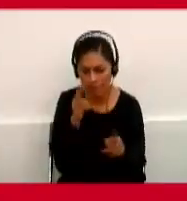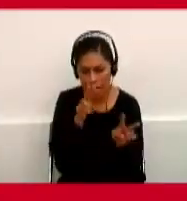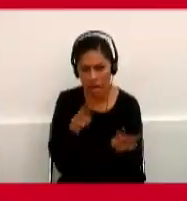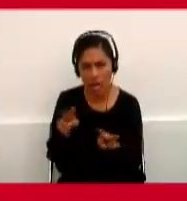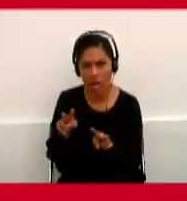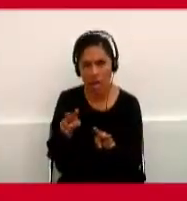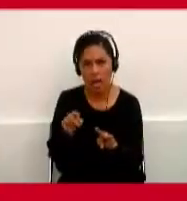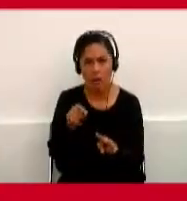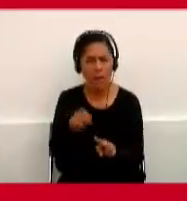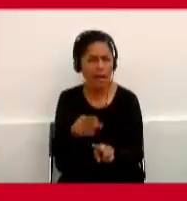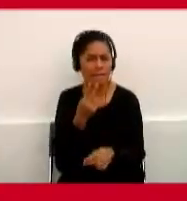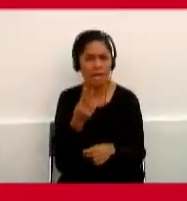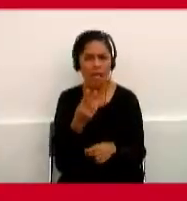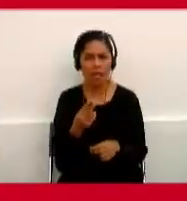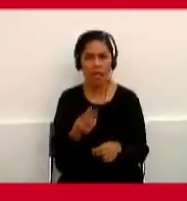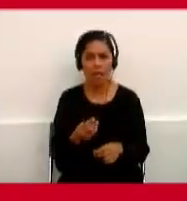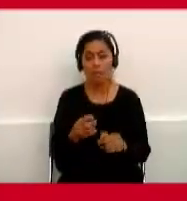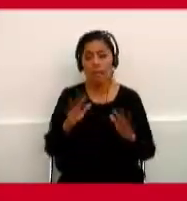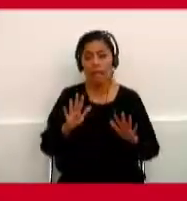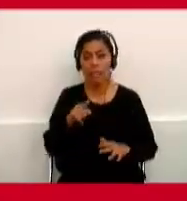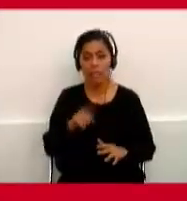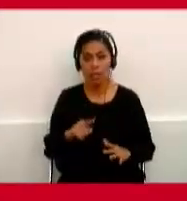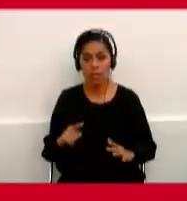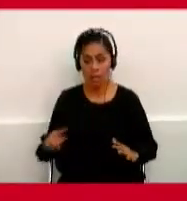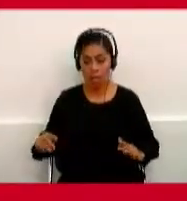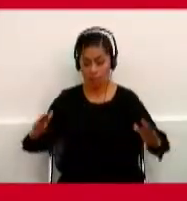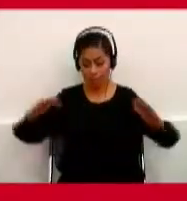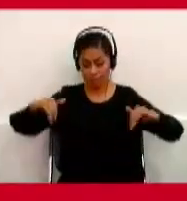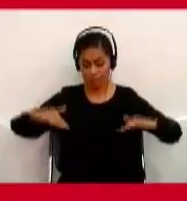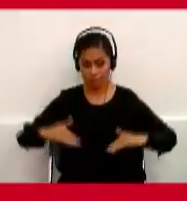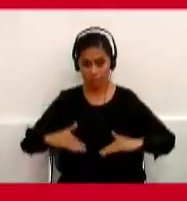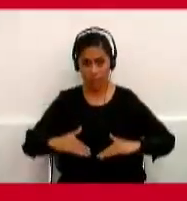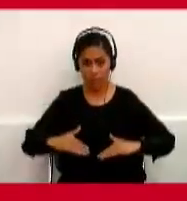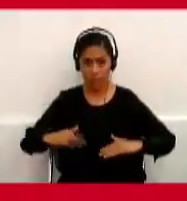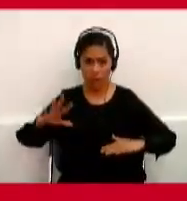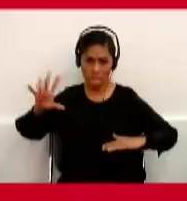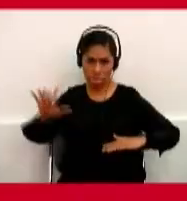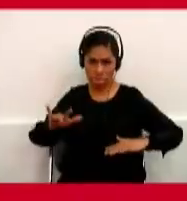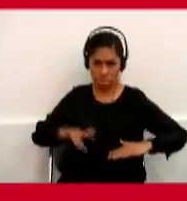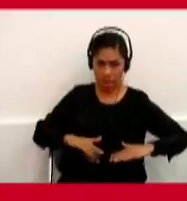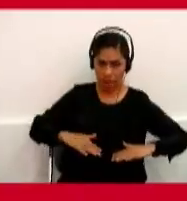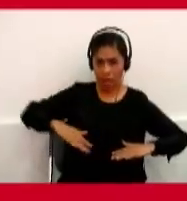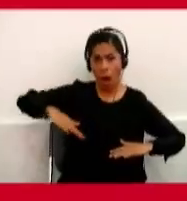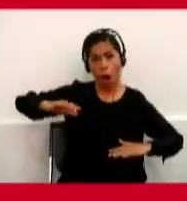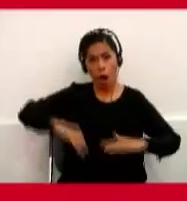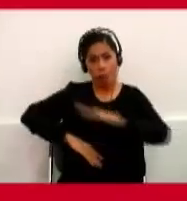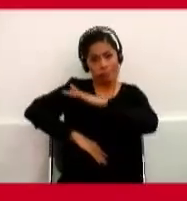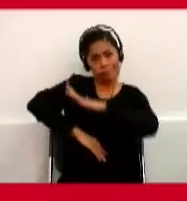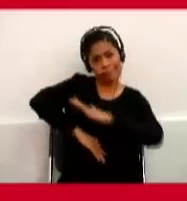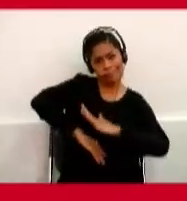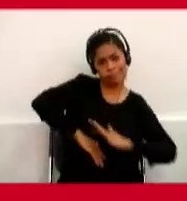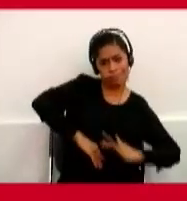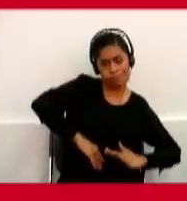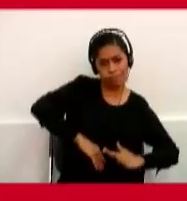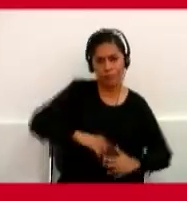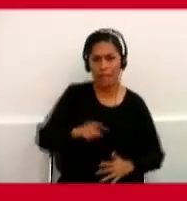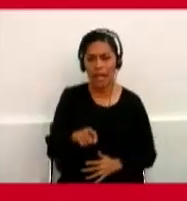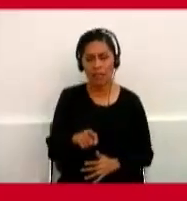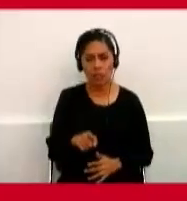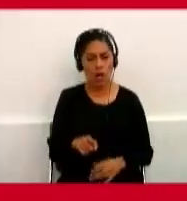controlar la misma, ¿no? La propagación de derrumbes, por ejemplo. Sí, efectivamente. Los riesgos principales en un sublevel caving son principalmente